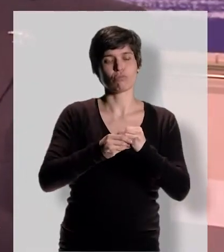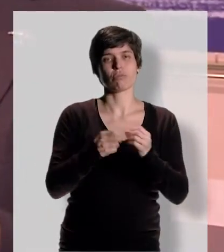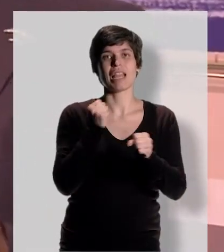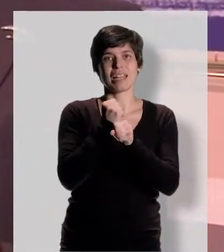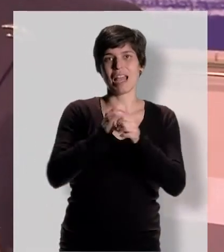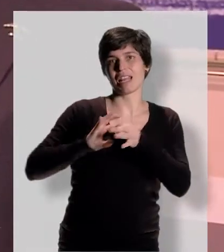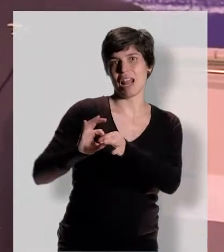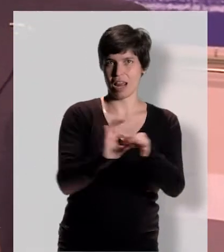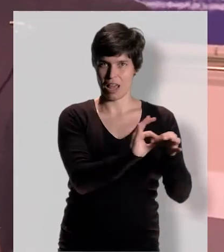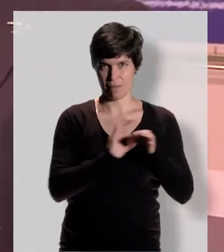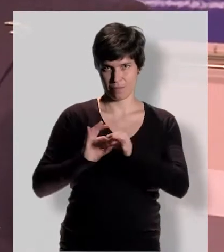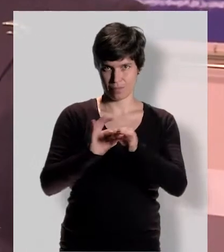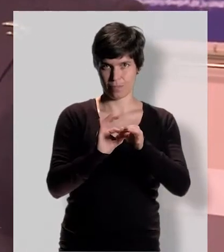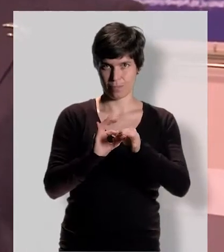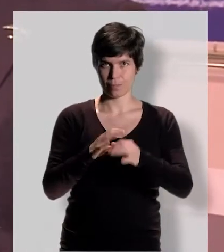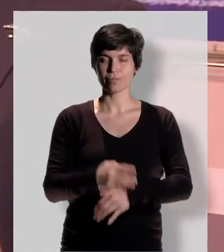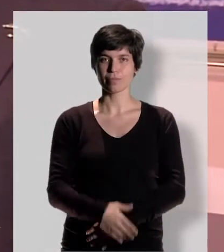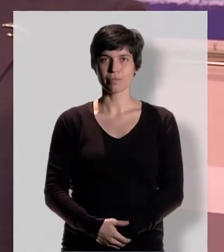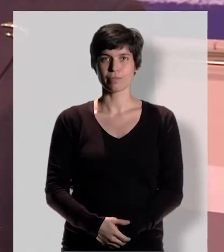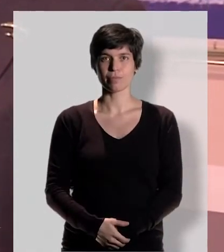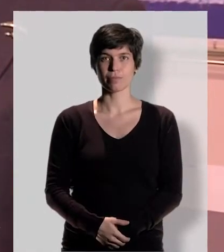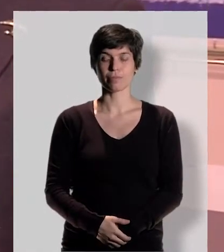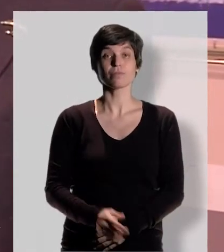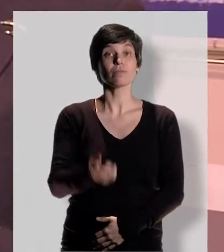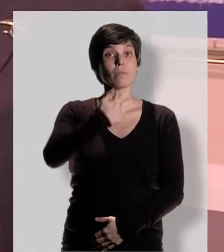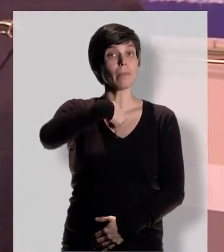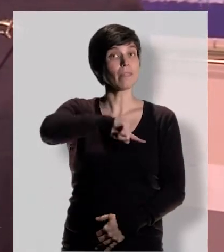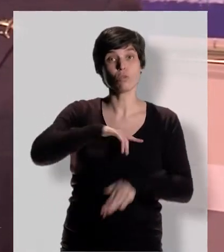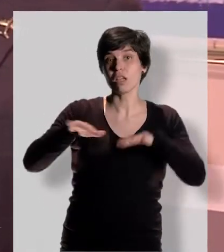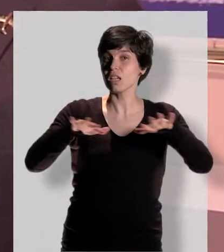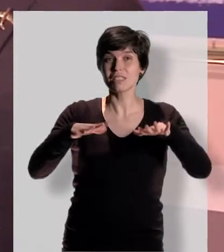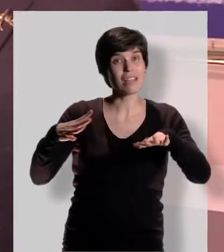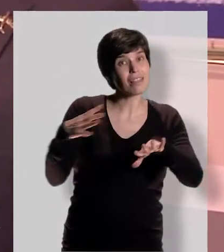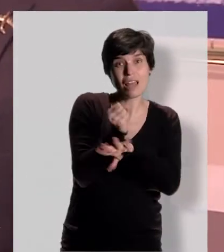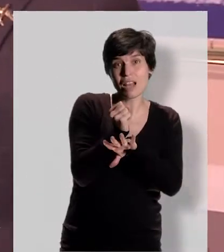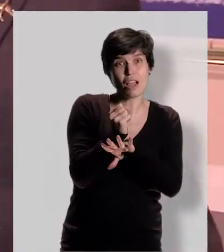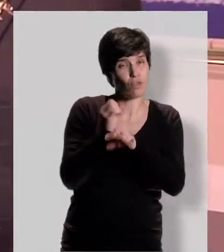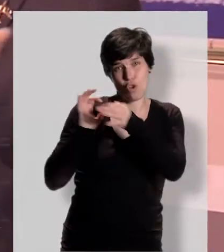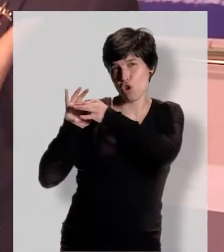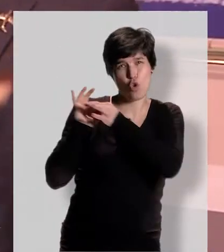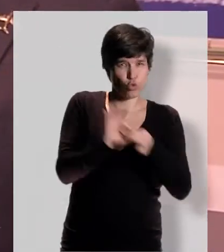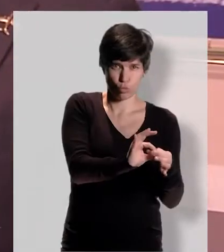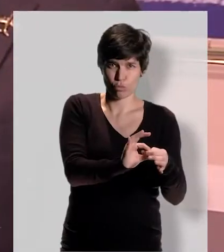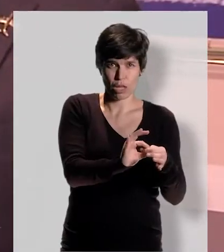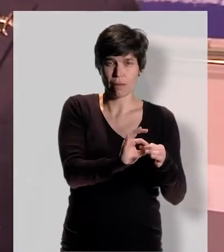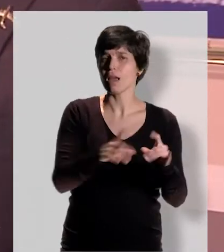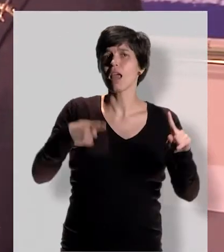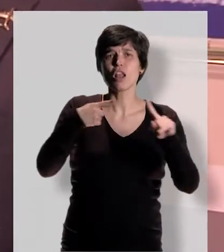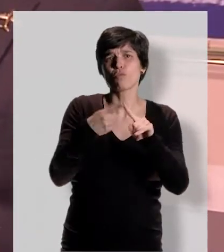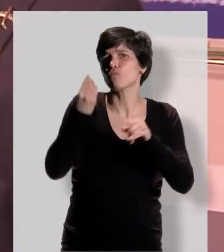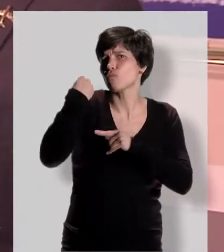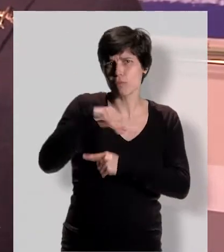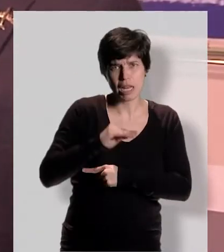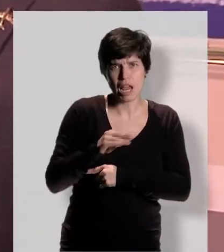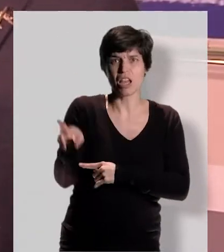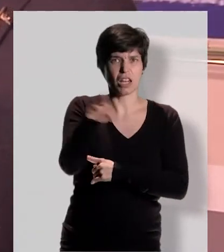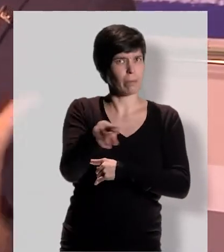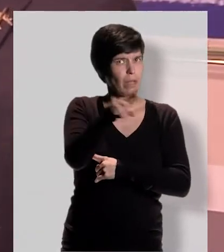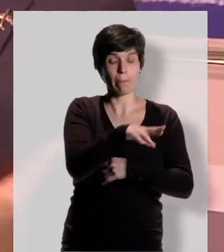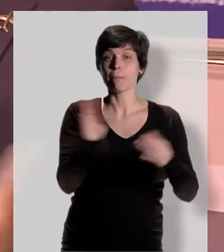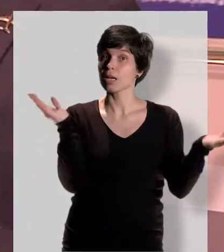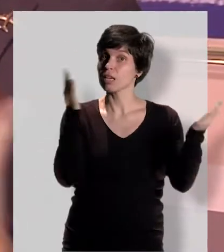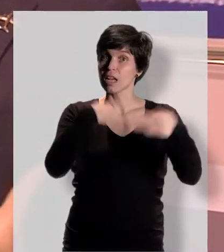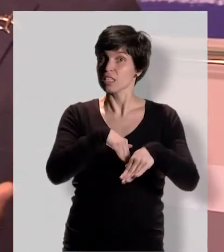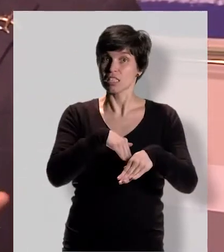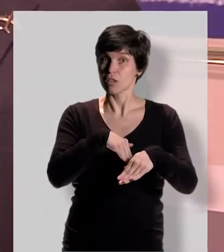están entrelazadas entre ellas. Hay una relación clara entre ellas. Gure ekintza guztiak elkarlotuta daude eta helburu bera dute. Ez dago